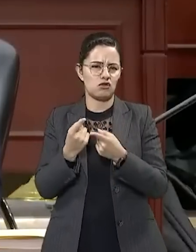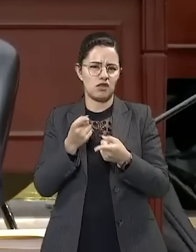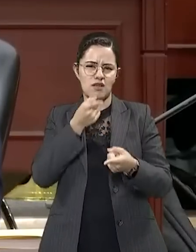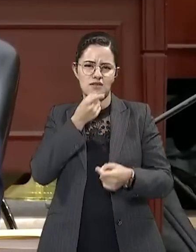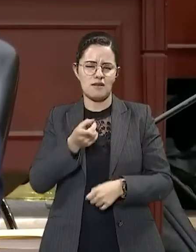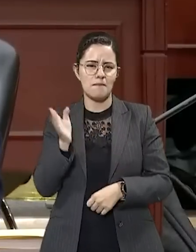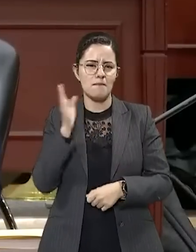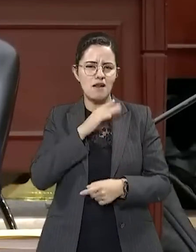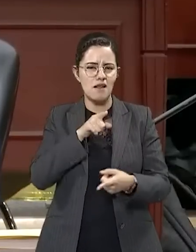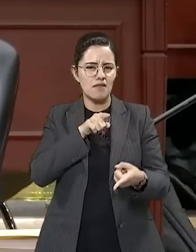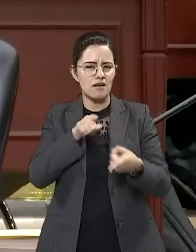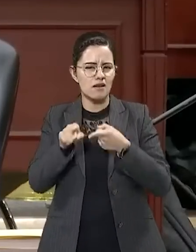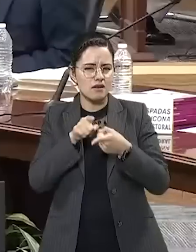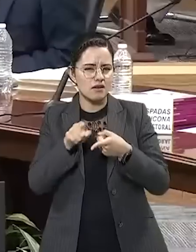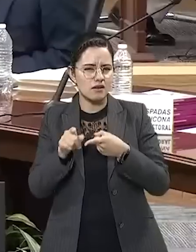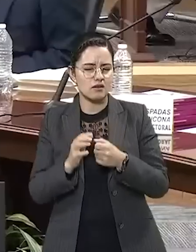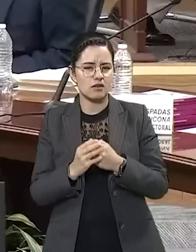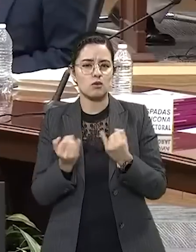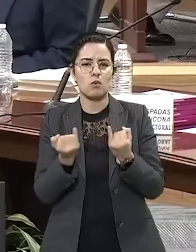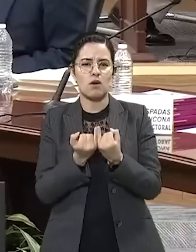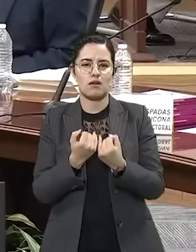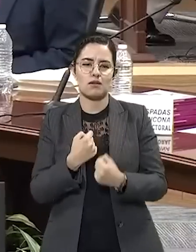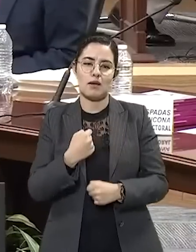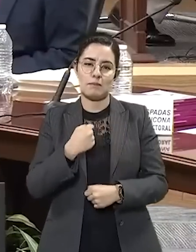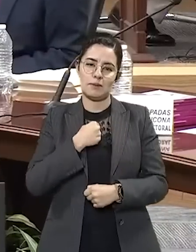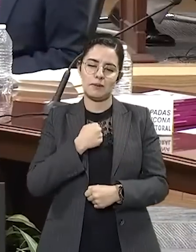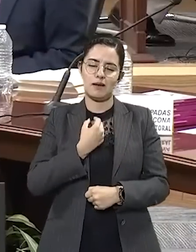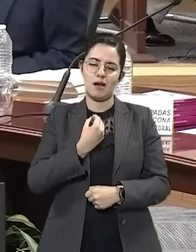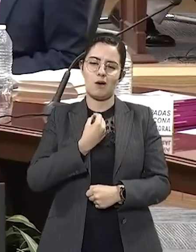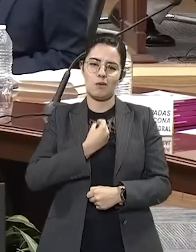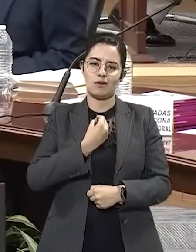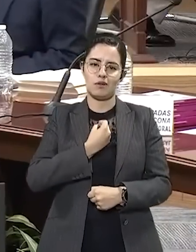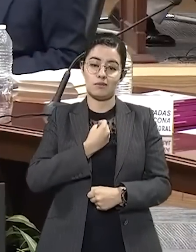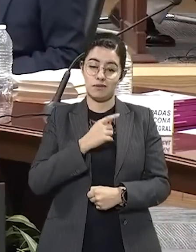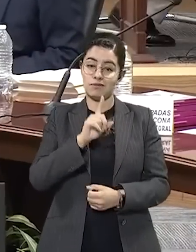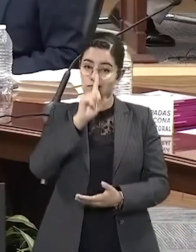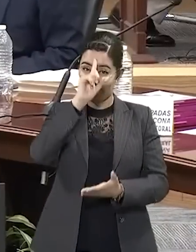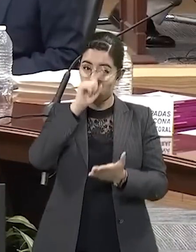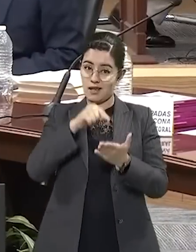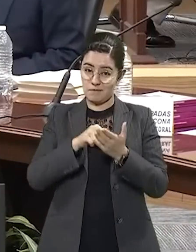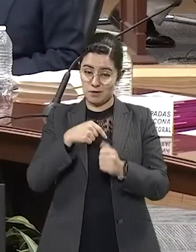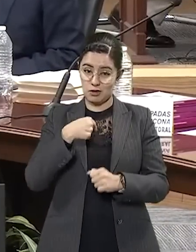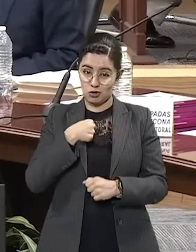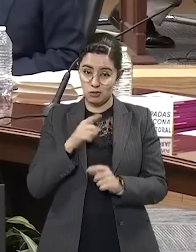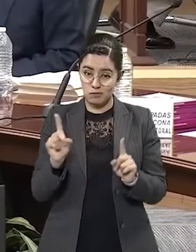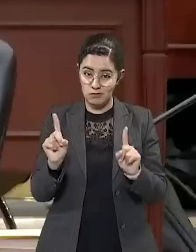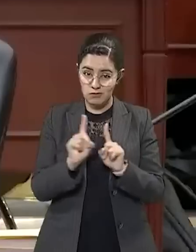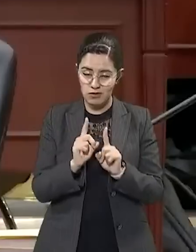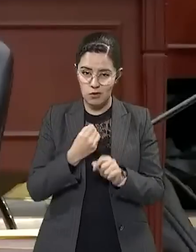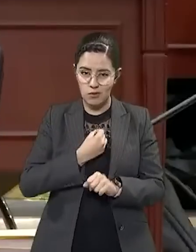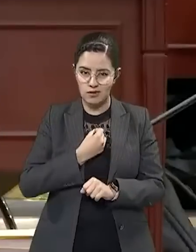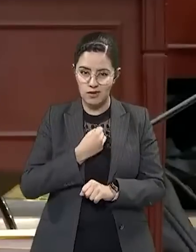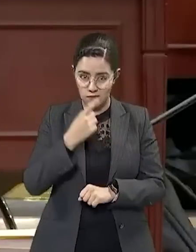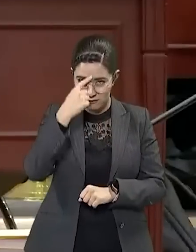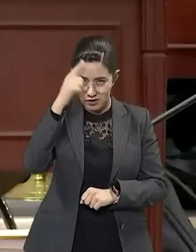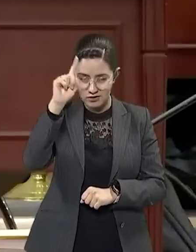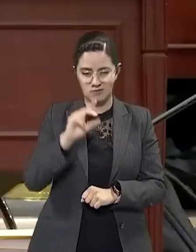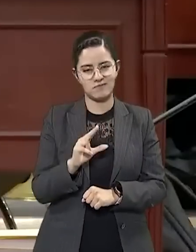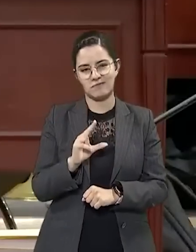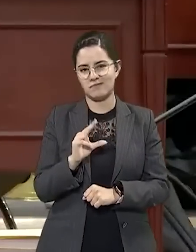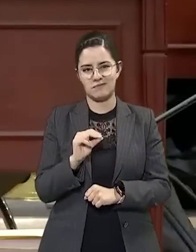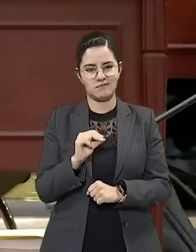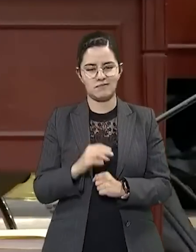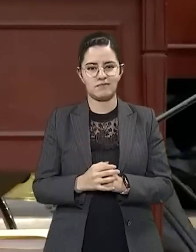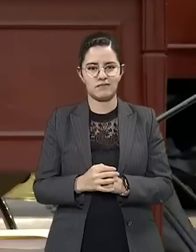y sobre todo por aguantarme No es fácil y que lo digan